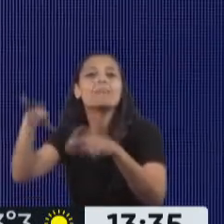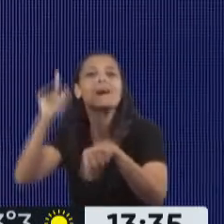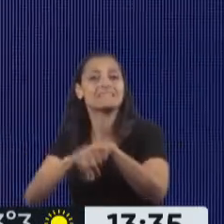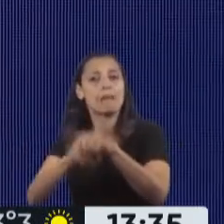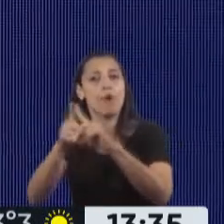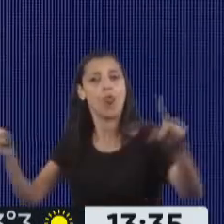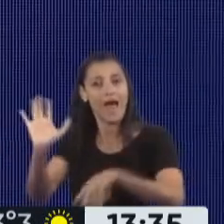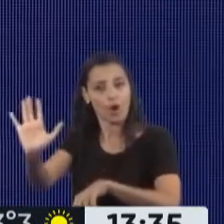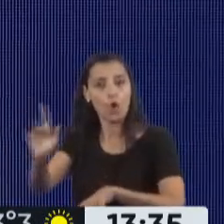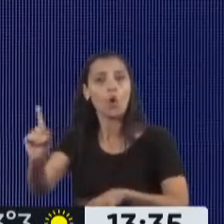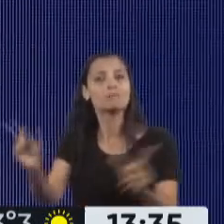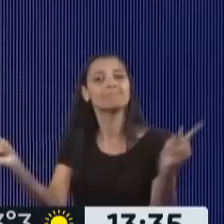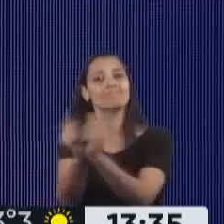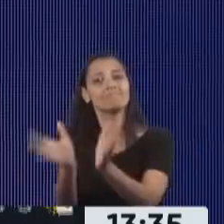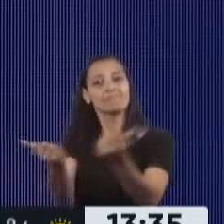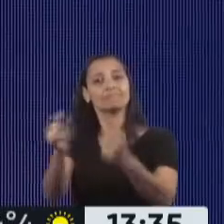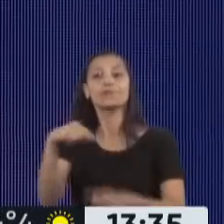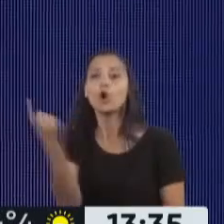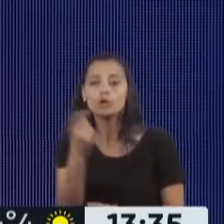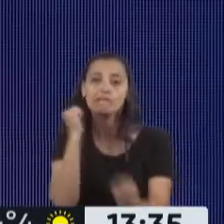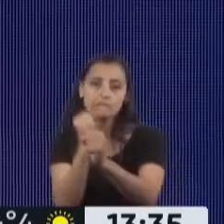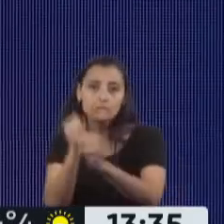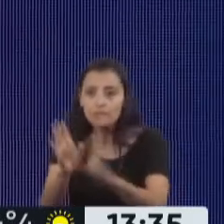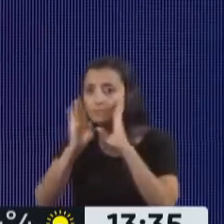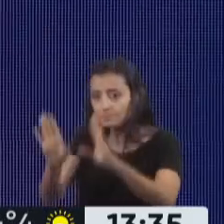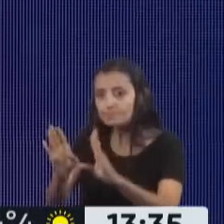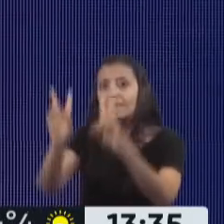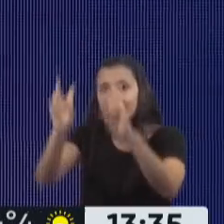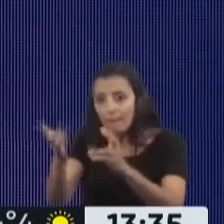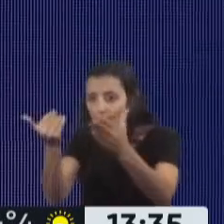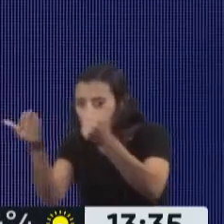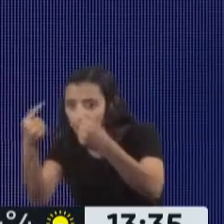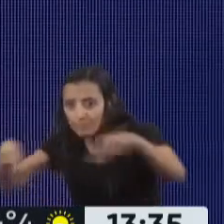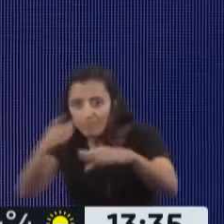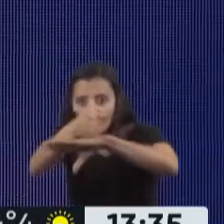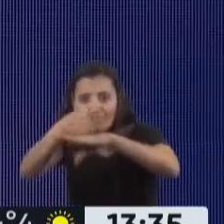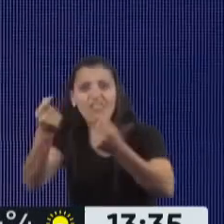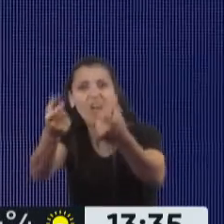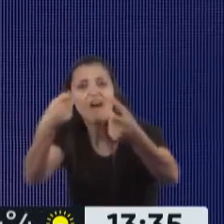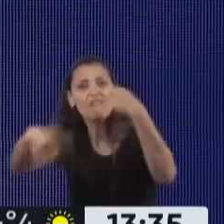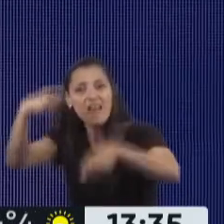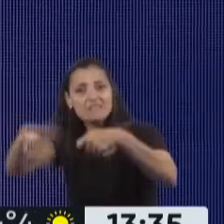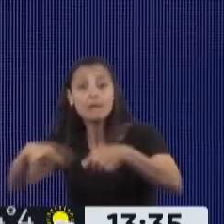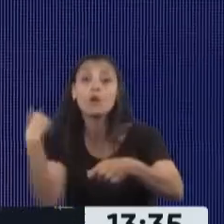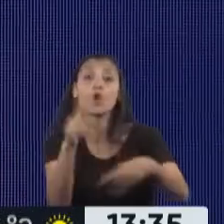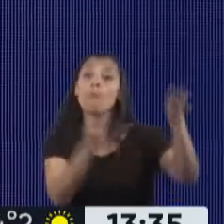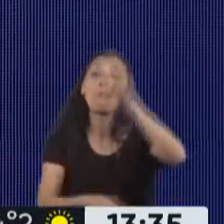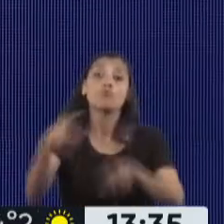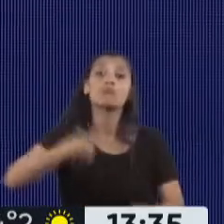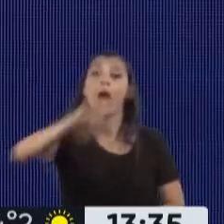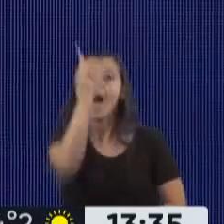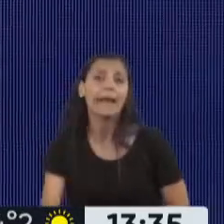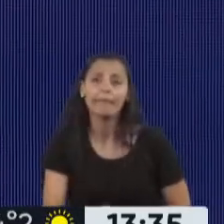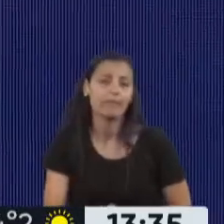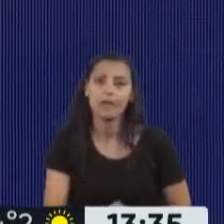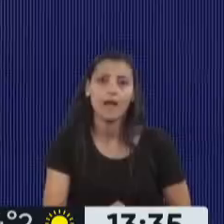y con lo que se está haciendo en materia de regulación, y siendo que nuestro objetivo es convertirnos en el país más libre del mundo, eso